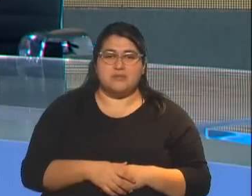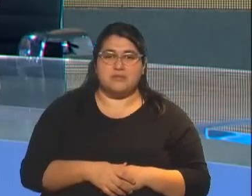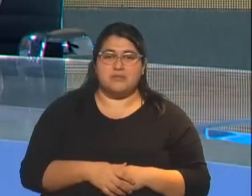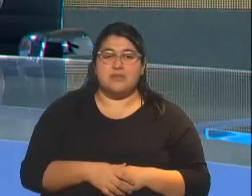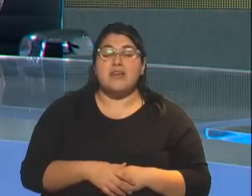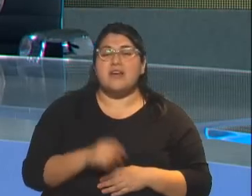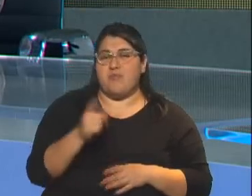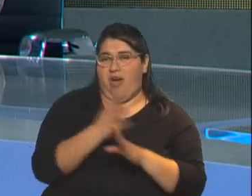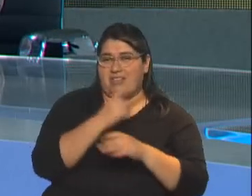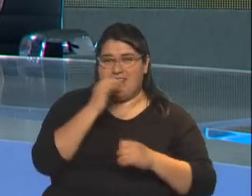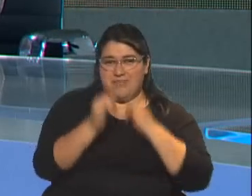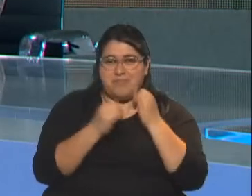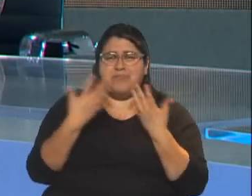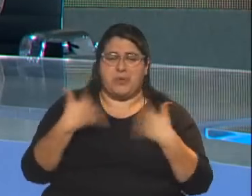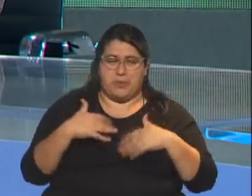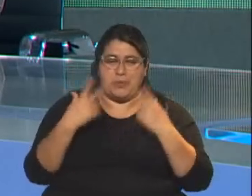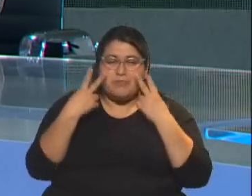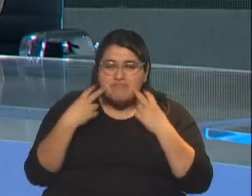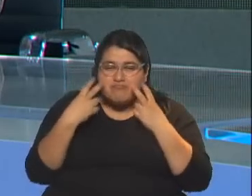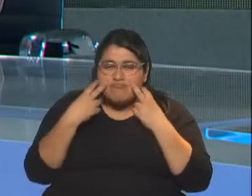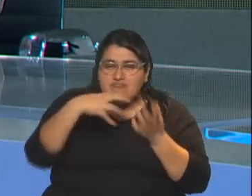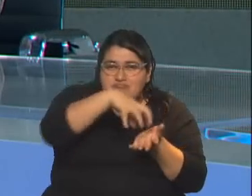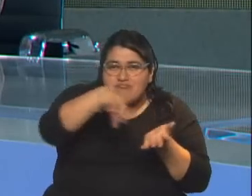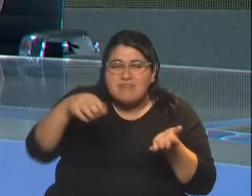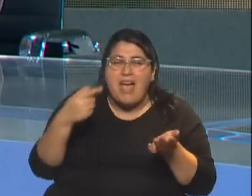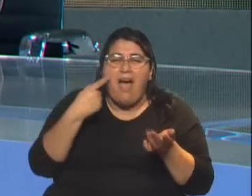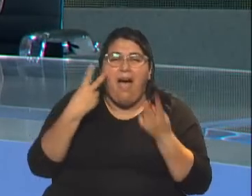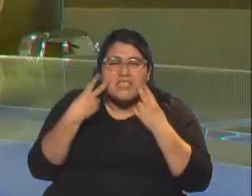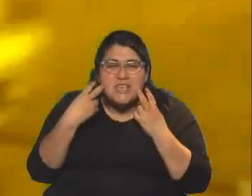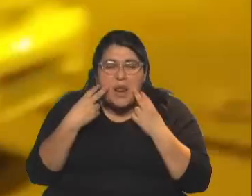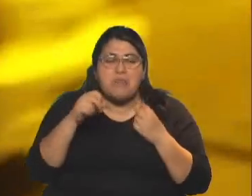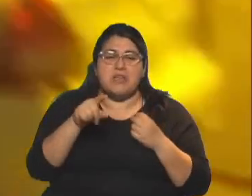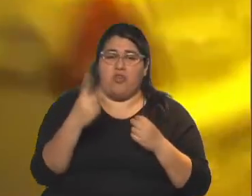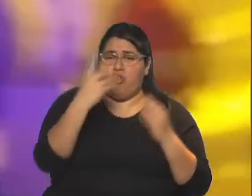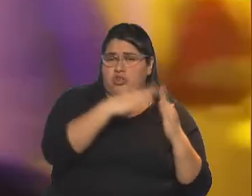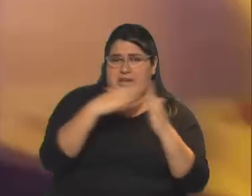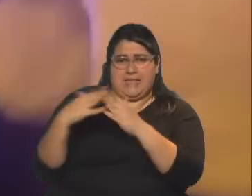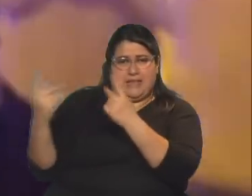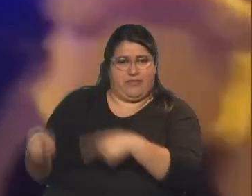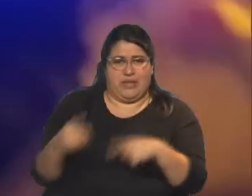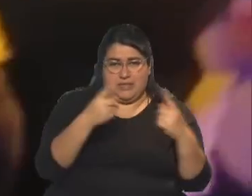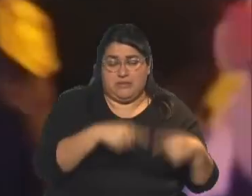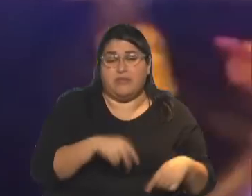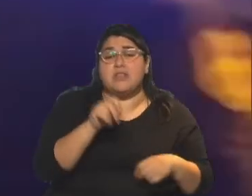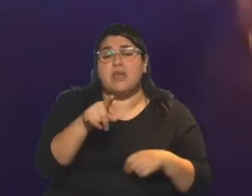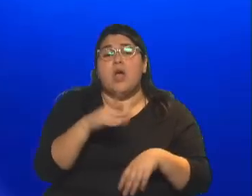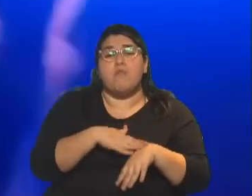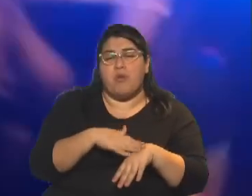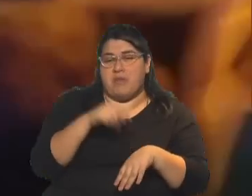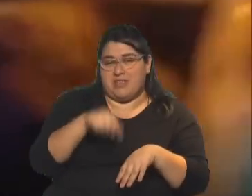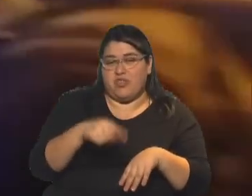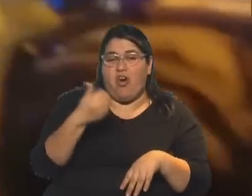decíamos múltiples allanamientos en total fueron dos allanamientos dos domicilios muy diferentes del ahora detenido fernando